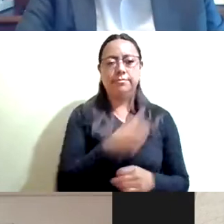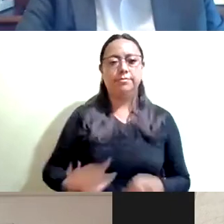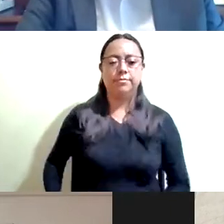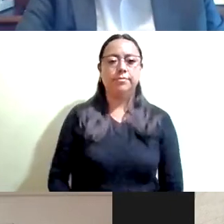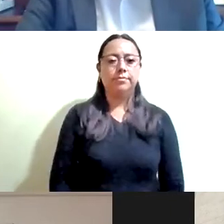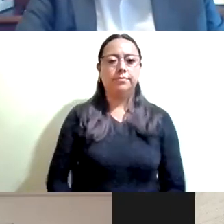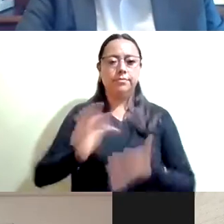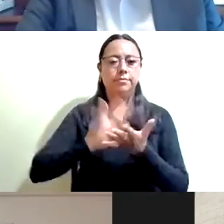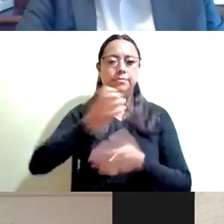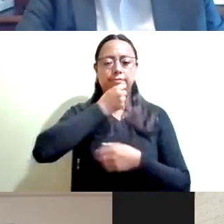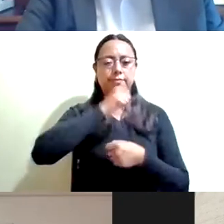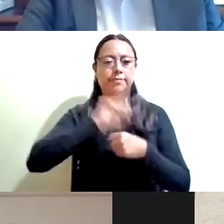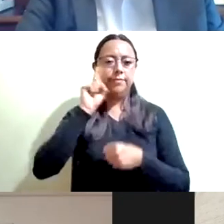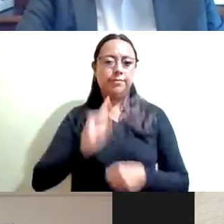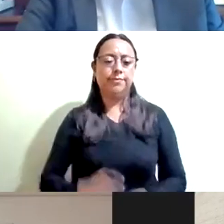Gracias, secretaria.